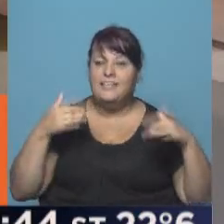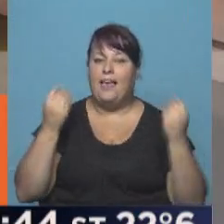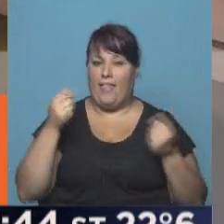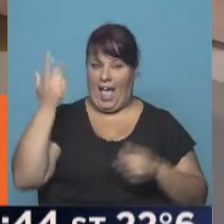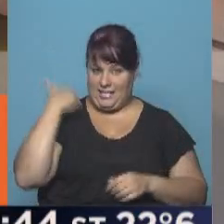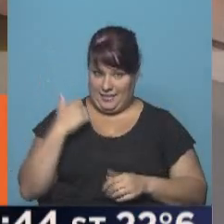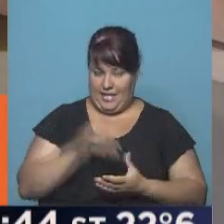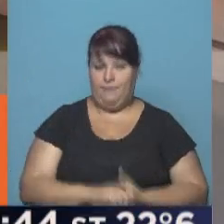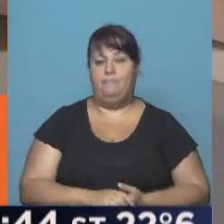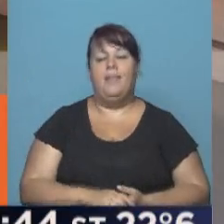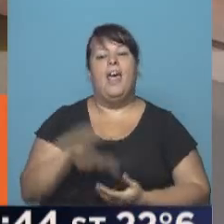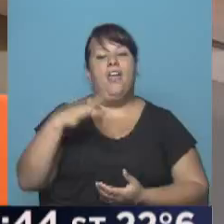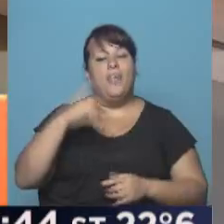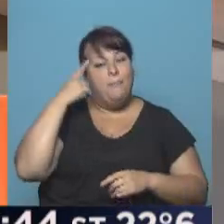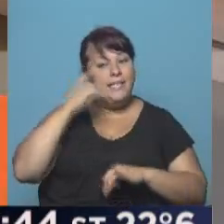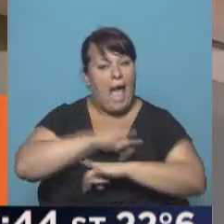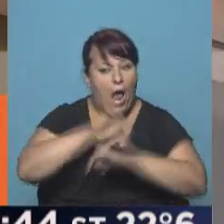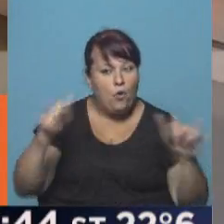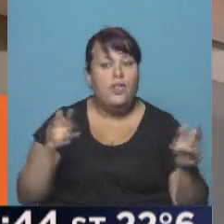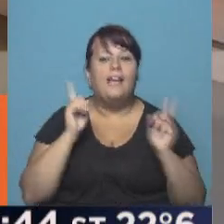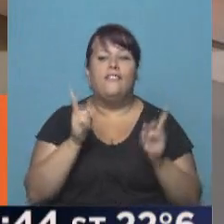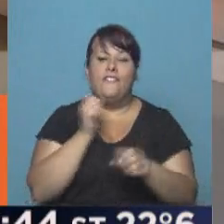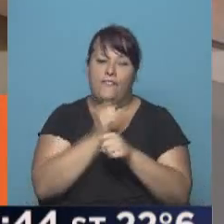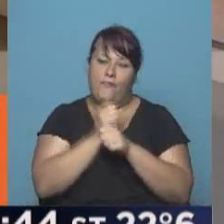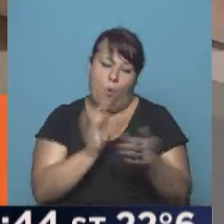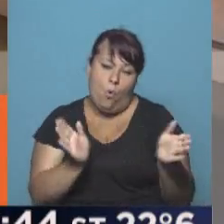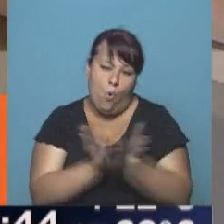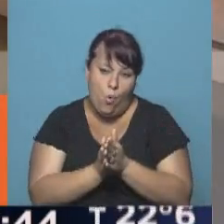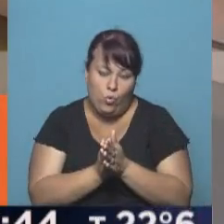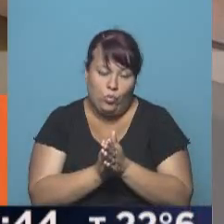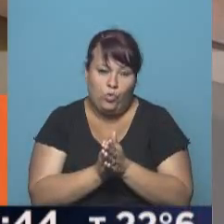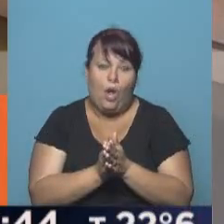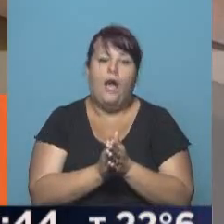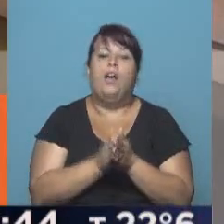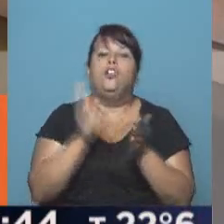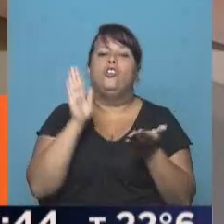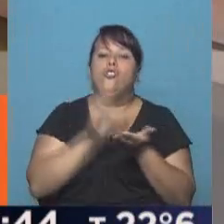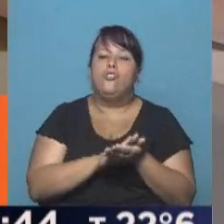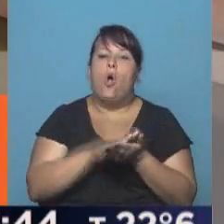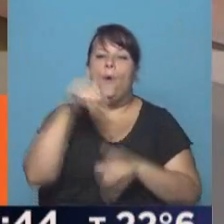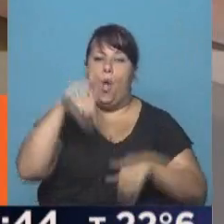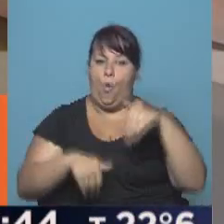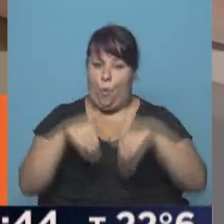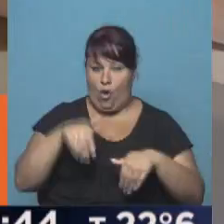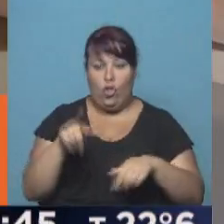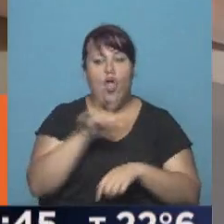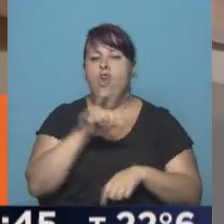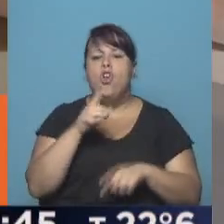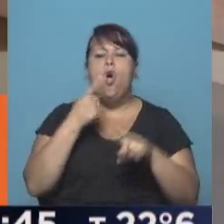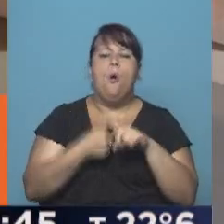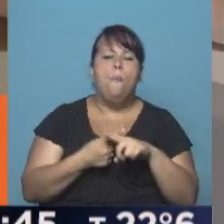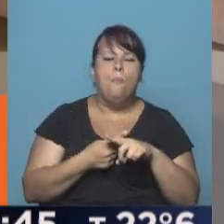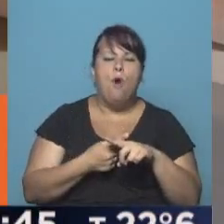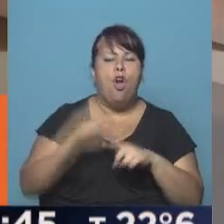prensa de ayer. Que anuncien que van a seguir trabajando de manera conjunta desde el punto de vista electoral, ya no desde el punto de